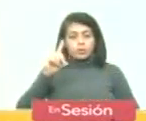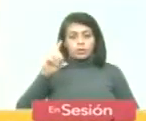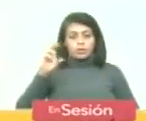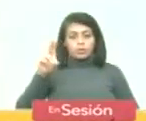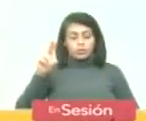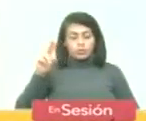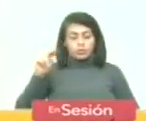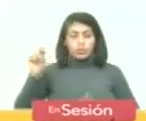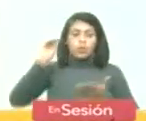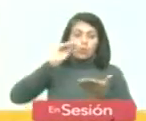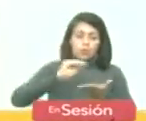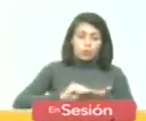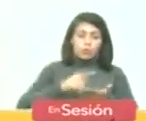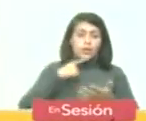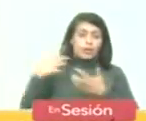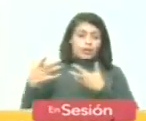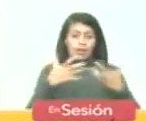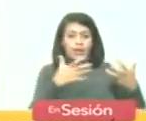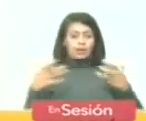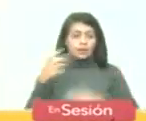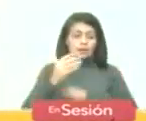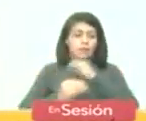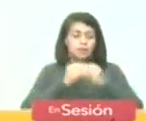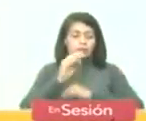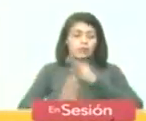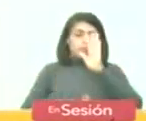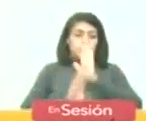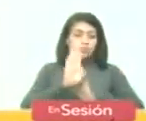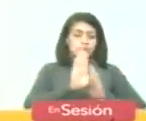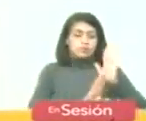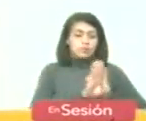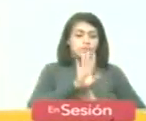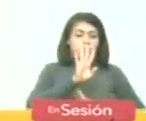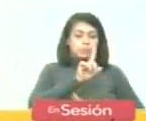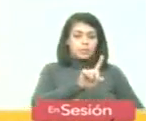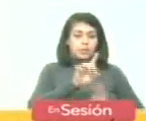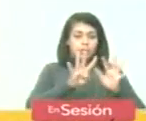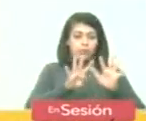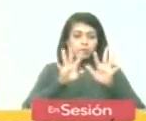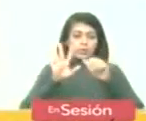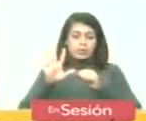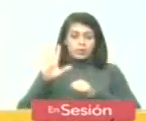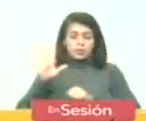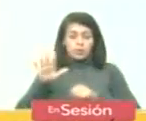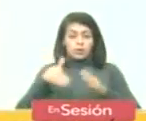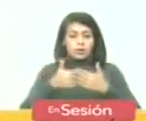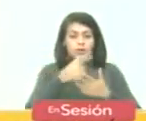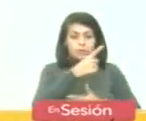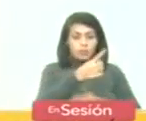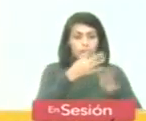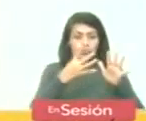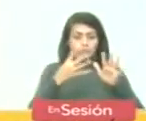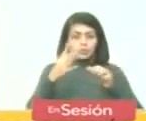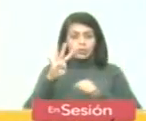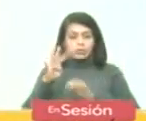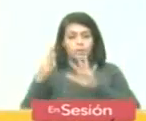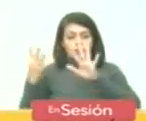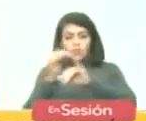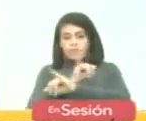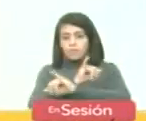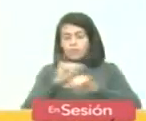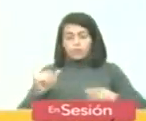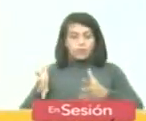Y luego de la guerra civil que se desarrolla del 45 al 49 y que culmina